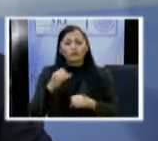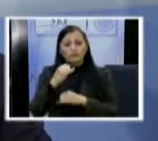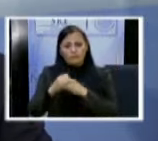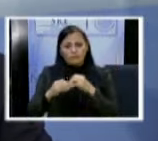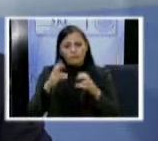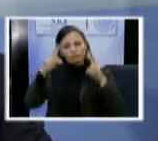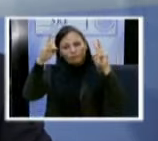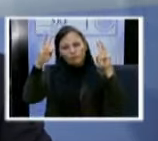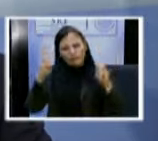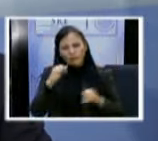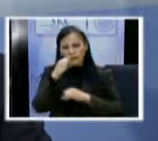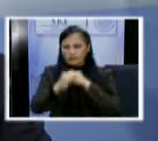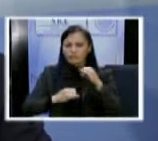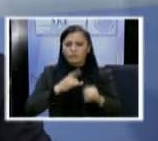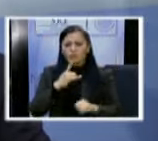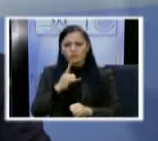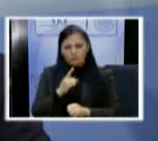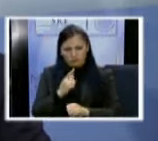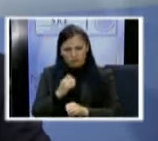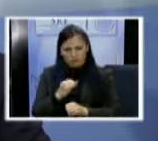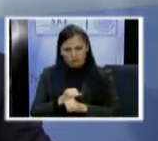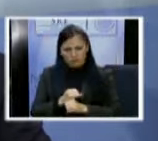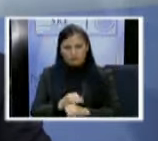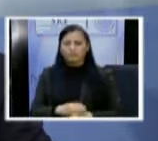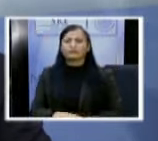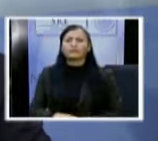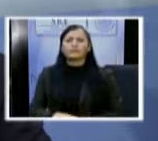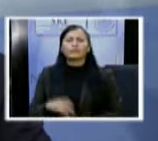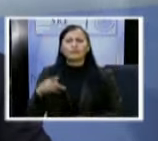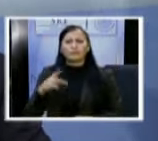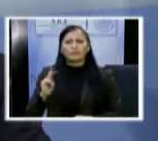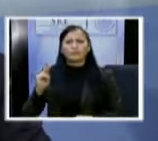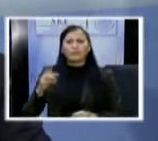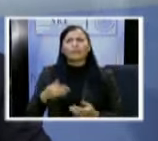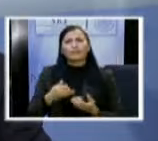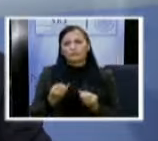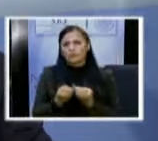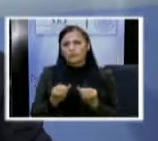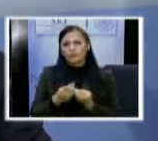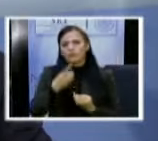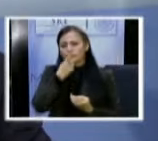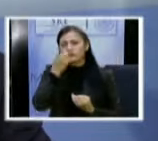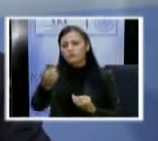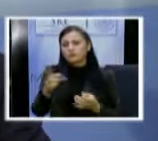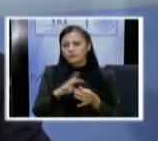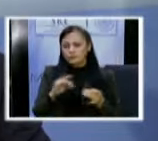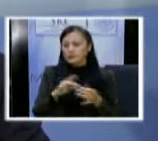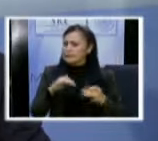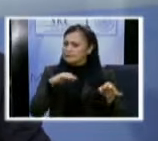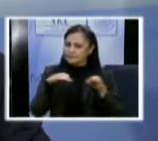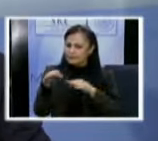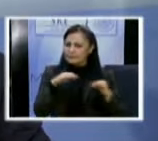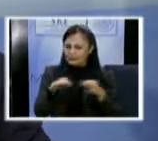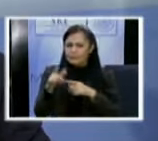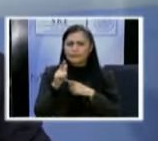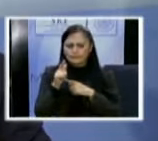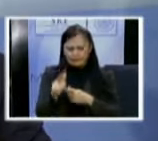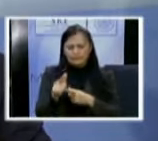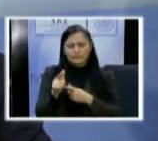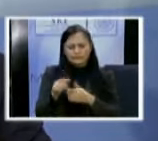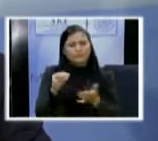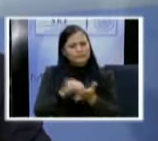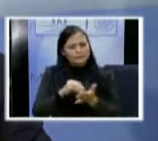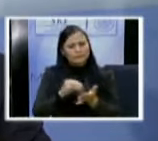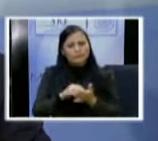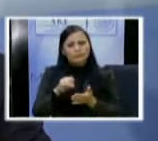internacionales. La verdad, ya tuvimos, quisiera también comentar, el trabajo sigue, el hecho de que se haya diferido la